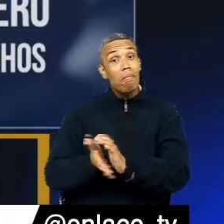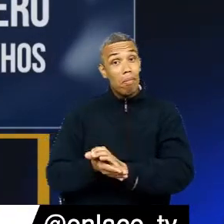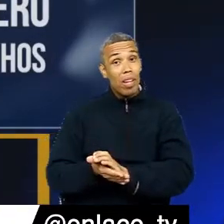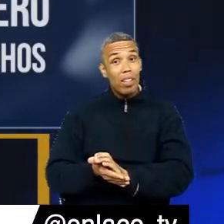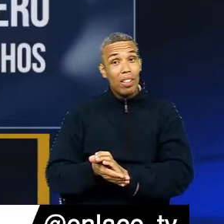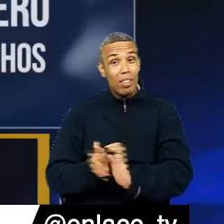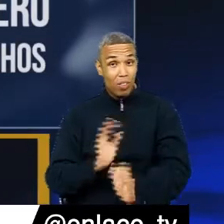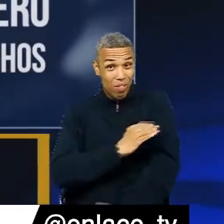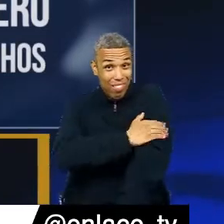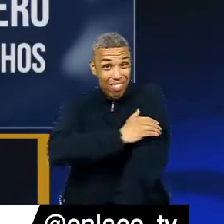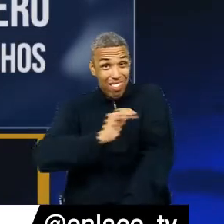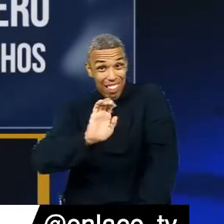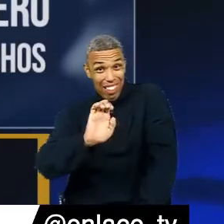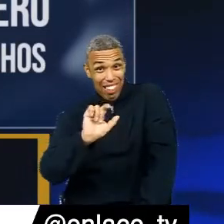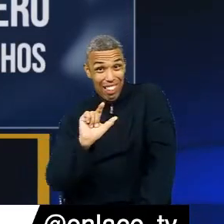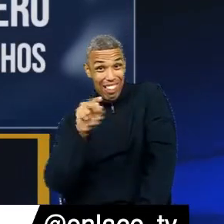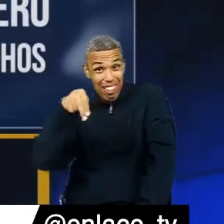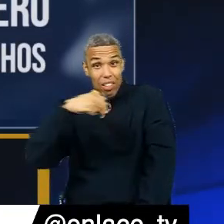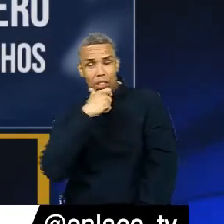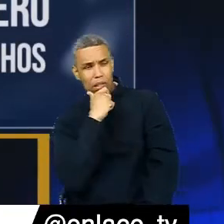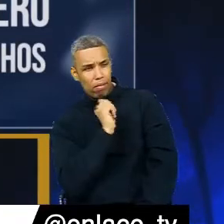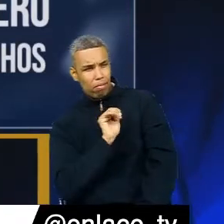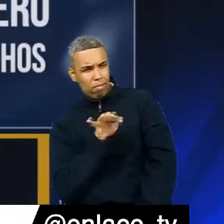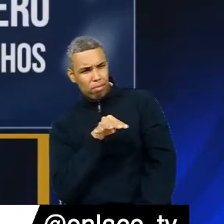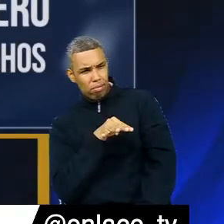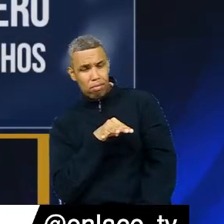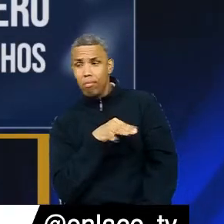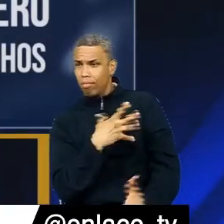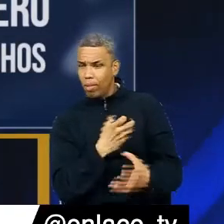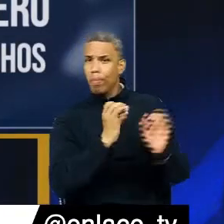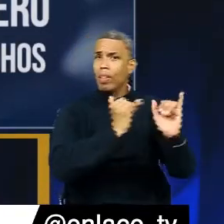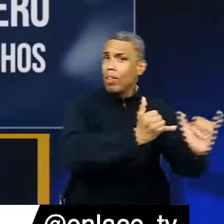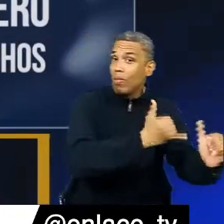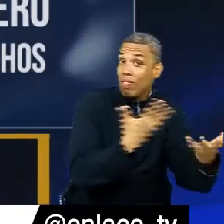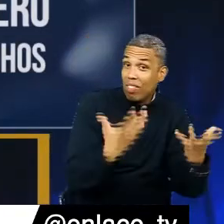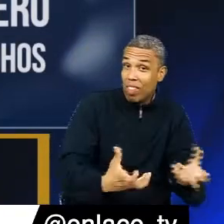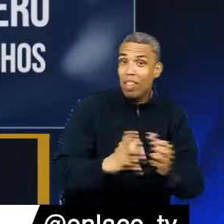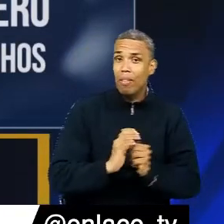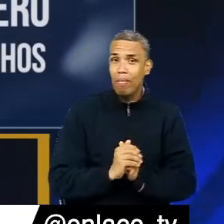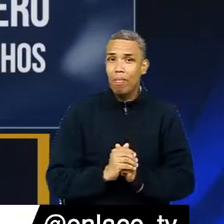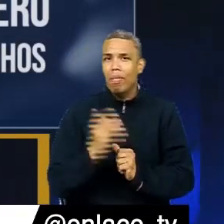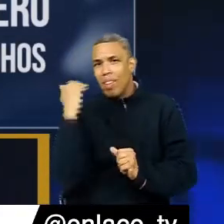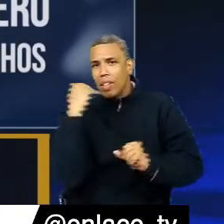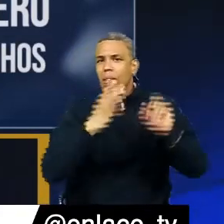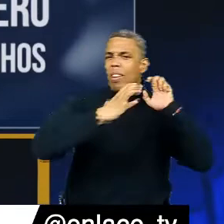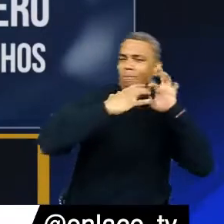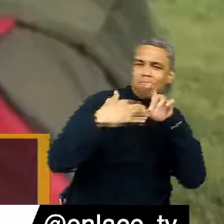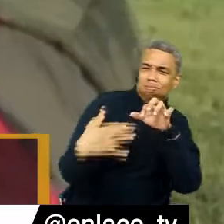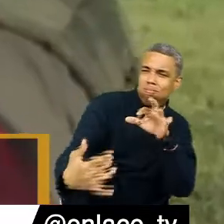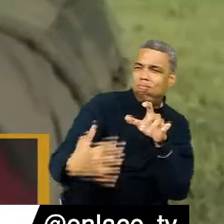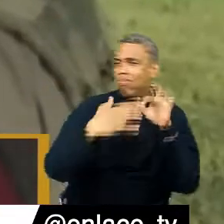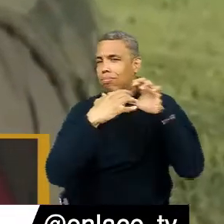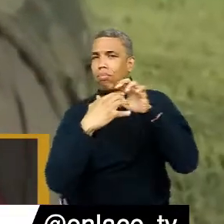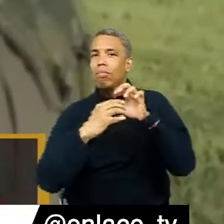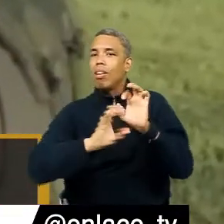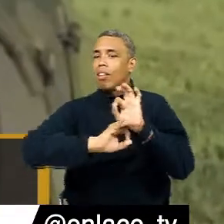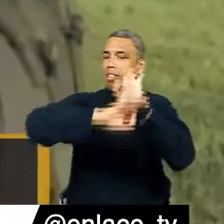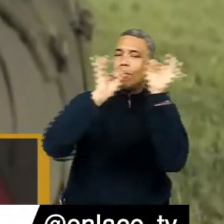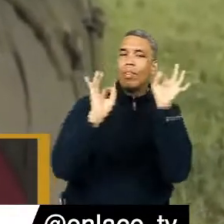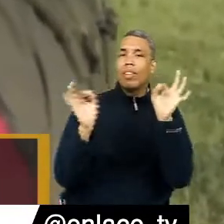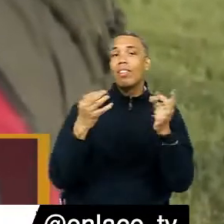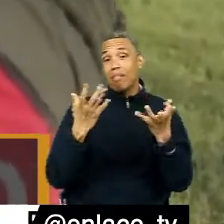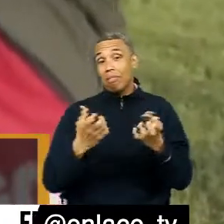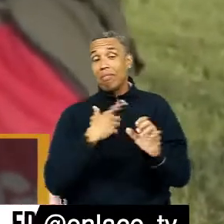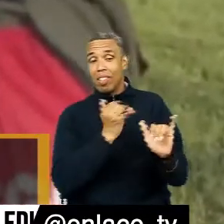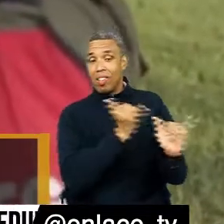proyectos políticos y económicos con la guerra, pues se sienten hoy de lado. Con el compromiso del ELN de